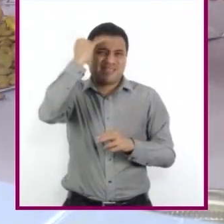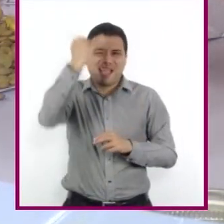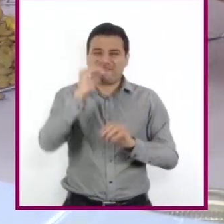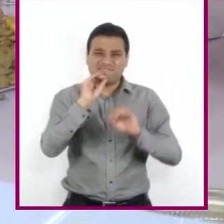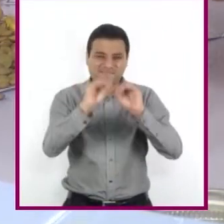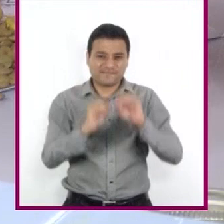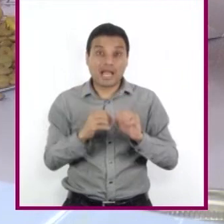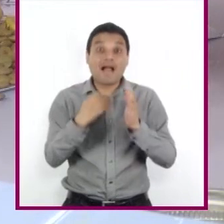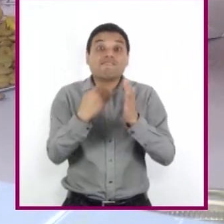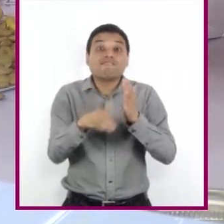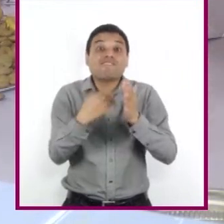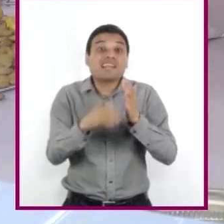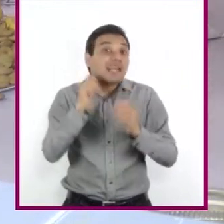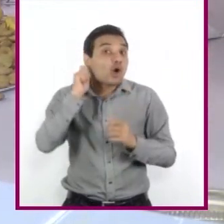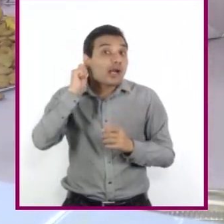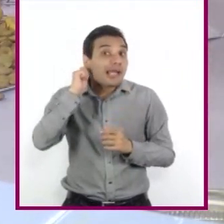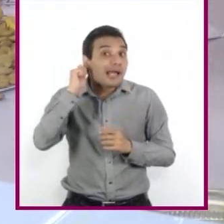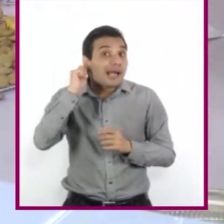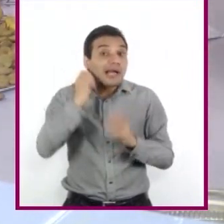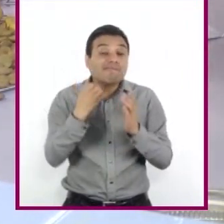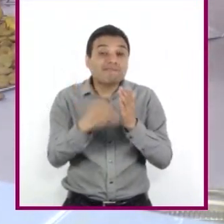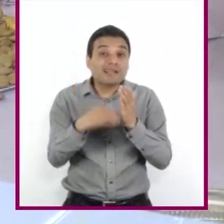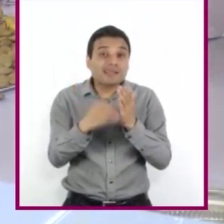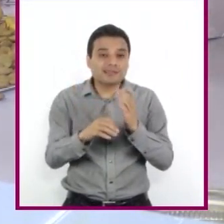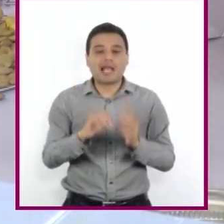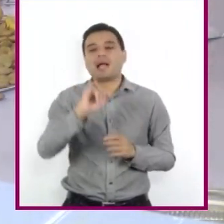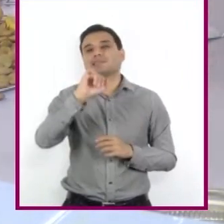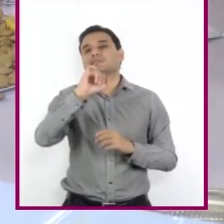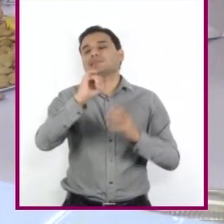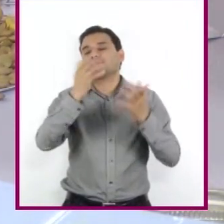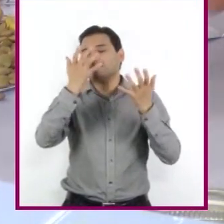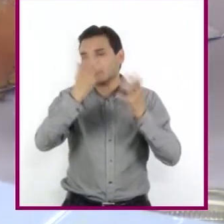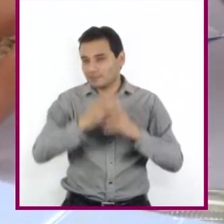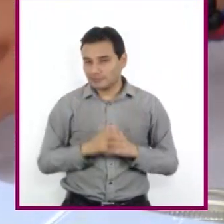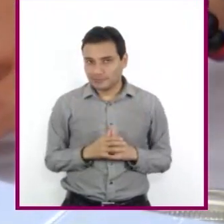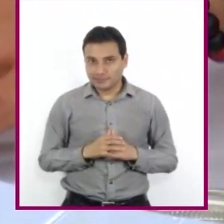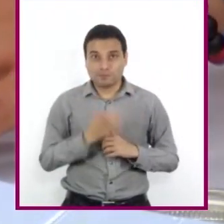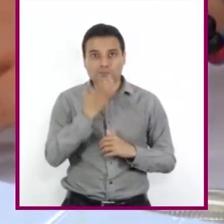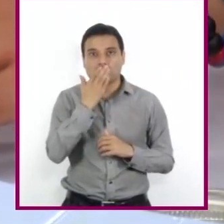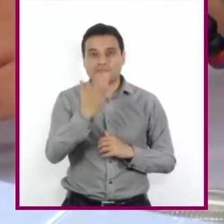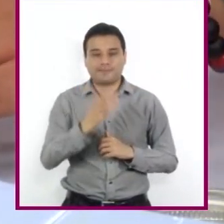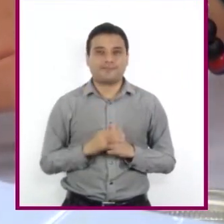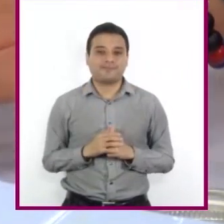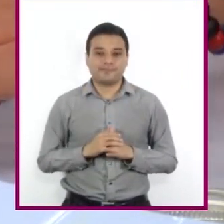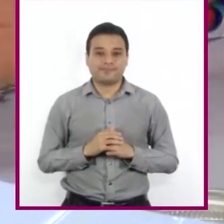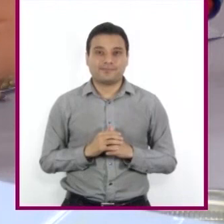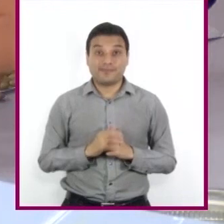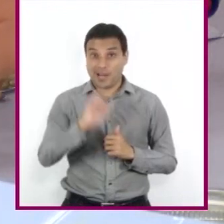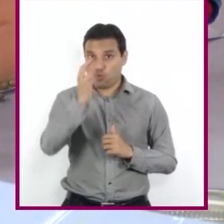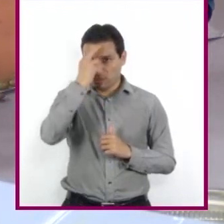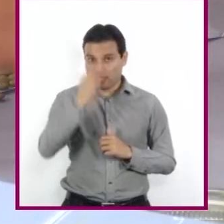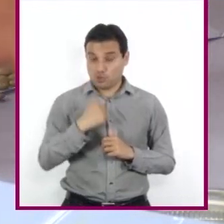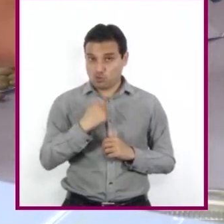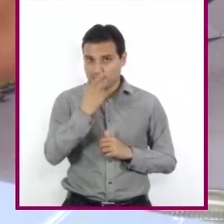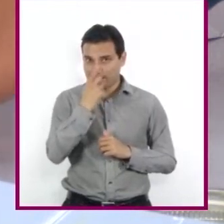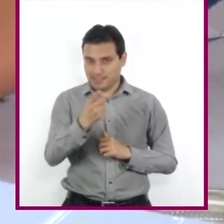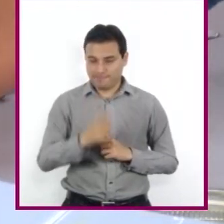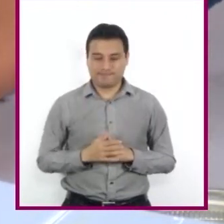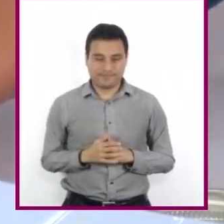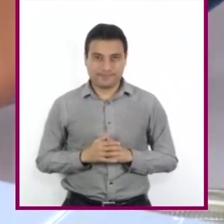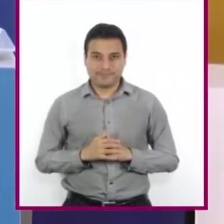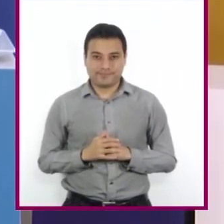le faltó la oreja, le faltó la oreja. Ah, claro. Ahí la va a quedar perfecto. Ahí. Muy bien, recuerden que también, como ya lo había mencionado el maestro Jaime, esto